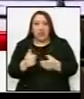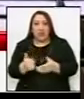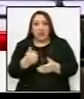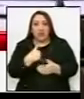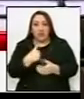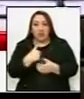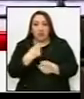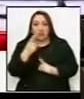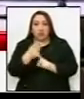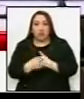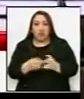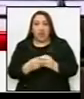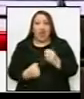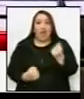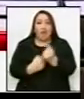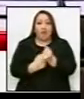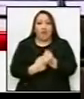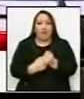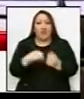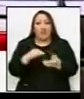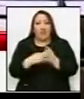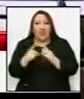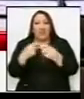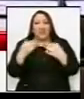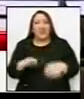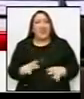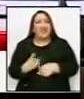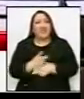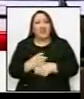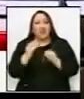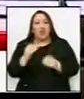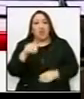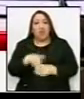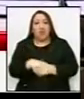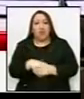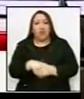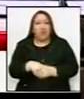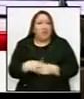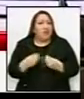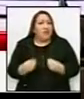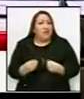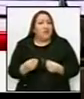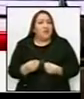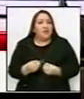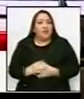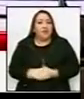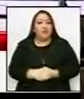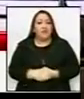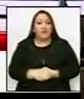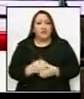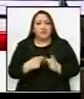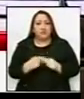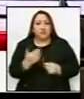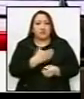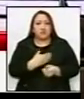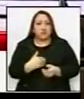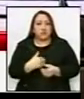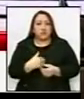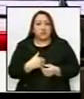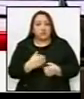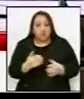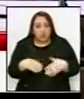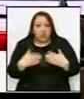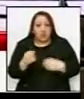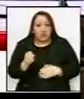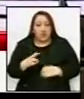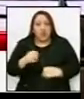suma, ¿no? Con eso tenemos asegurado el voto. Entonces, presidente, nos